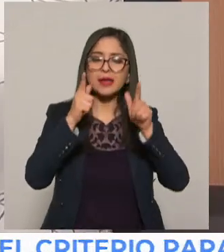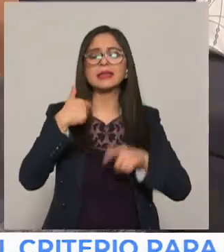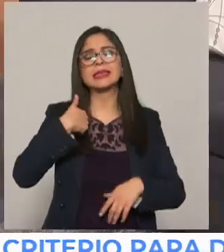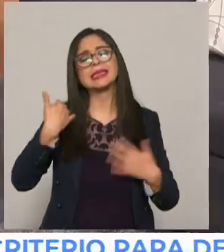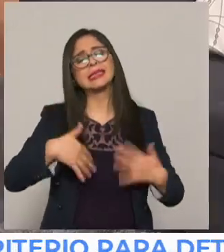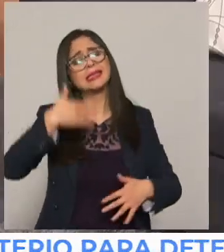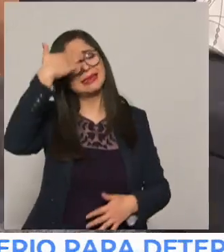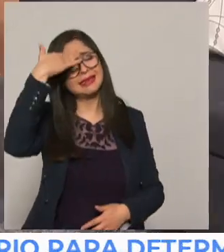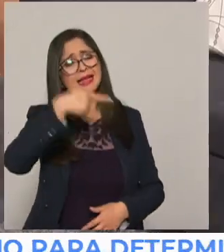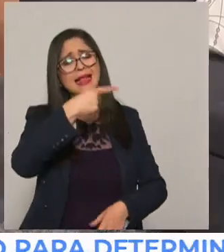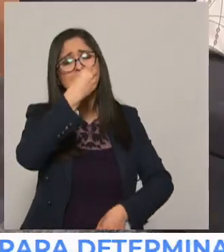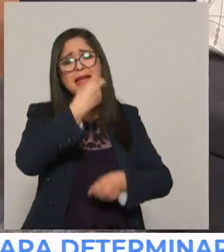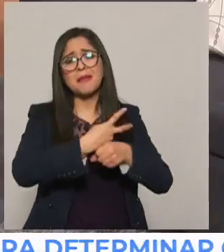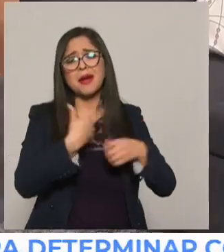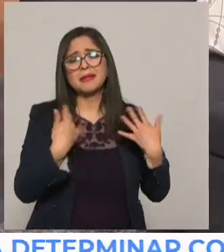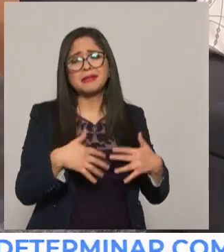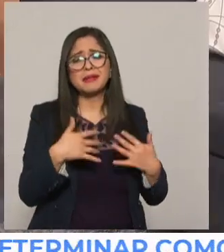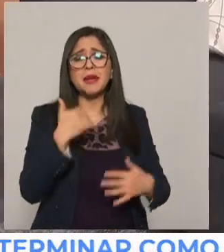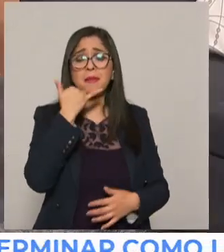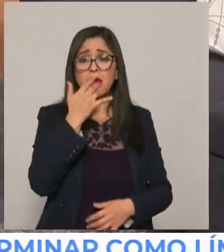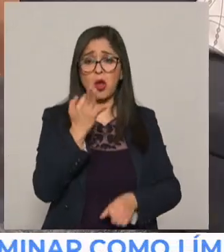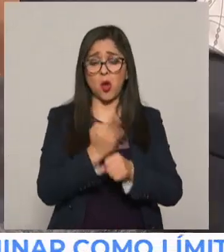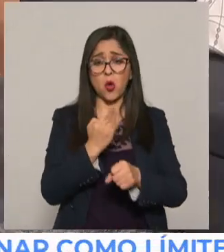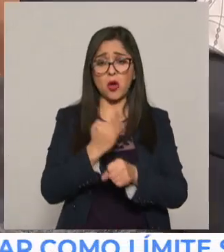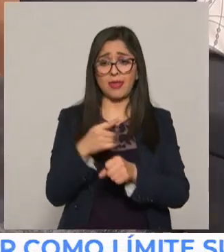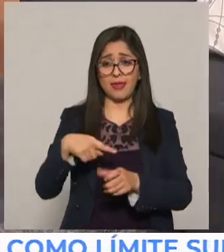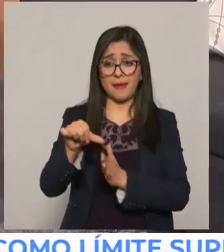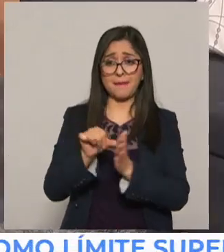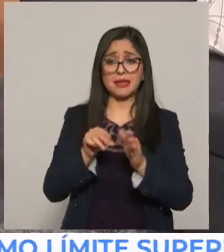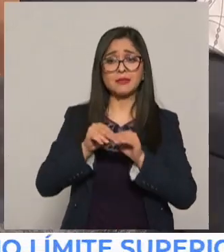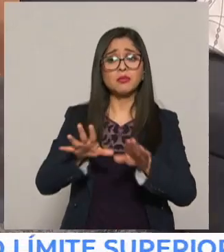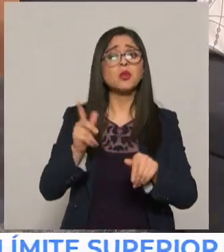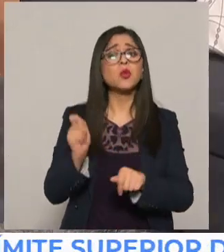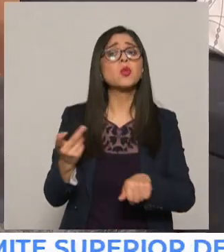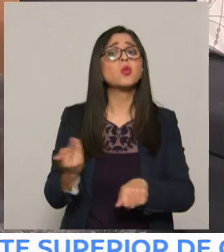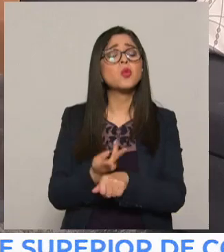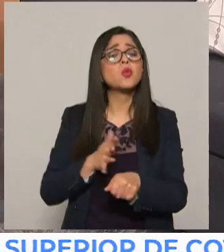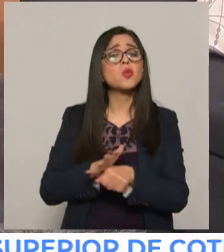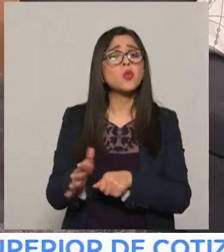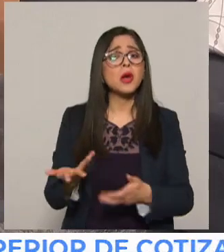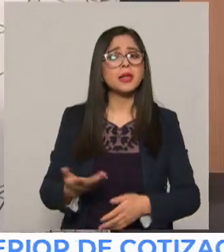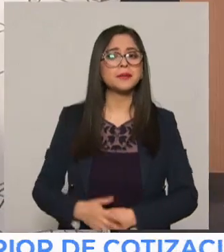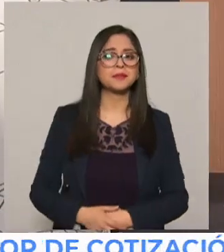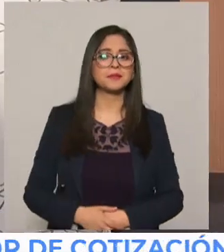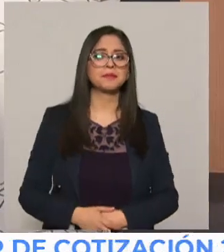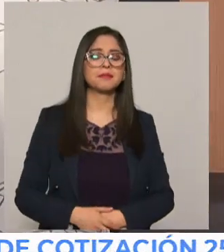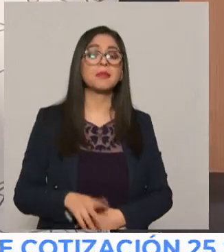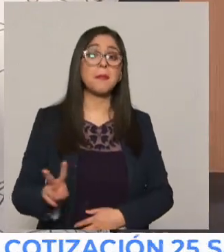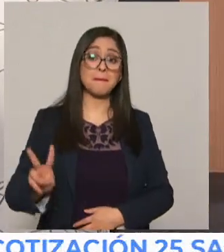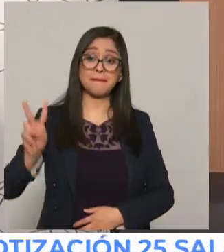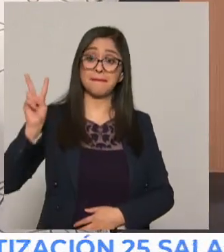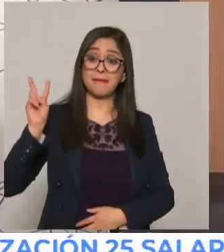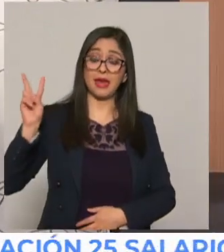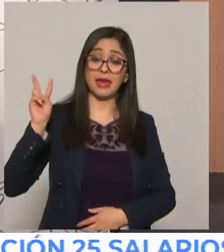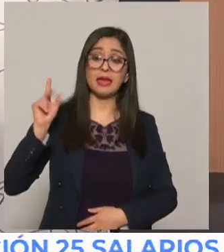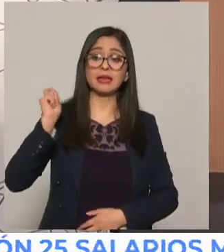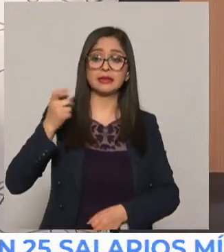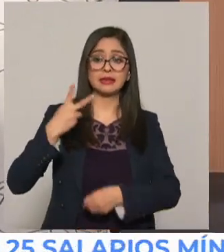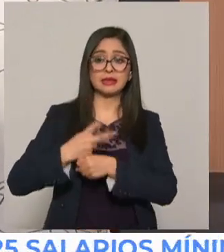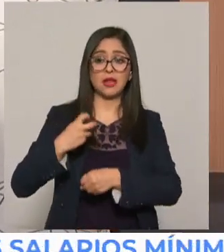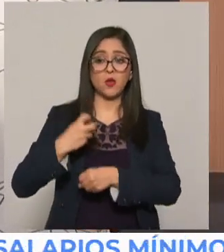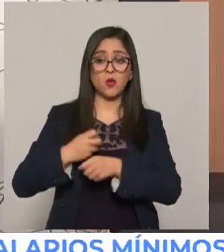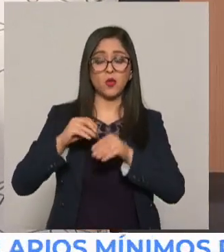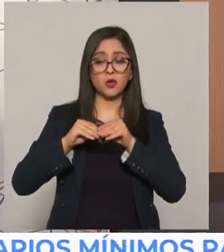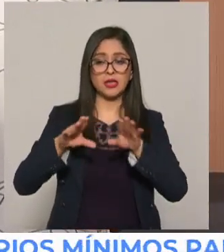un poquito de este proyecto en el que estás ya estrenando en este mes prácticamente. Ya estrenamos el viernes pasado la segunda temporada de